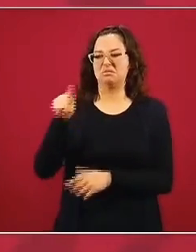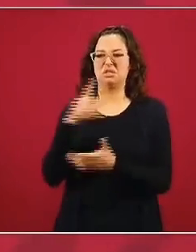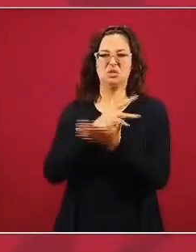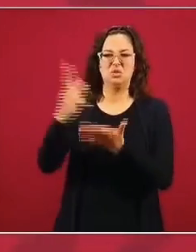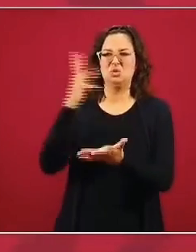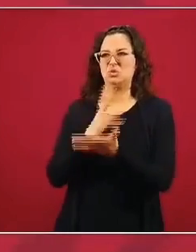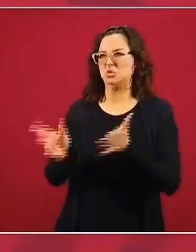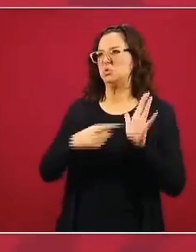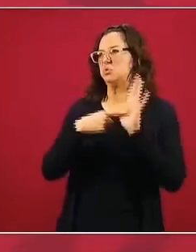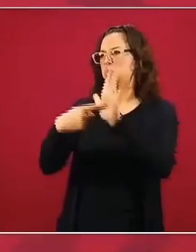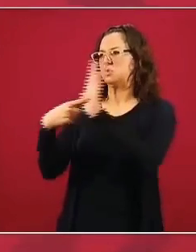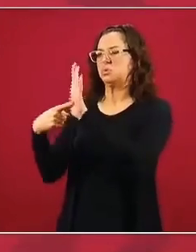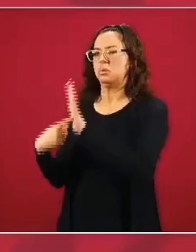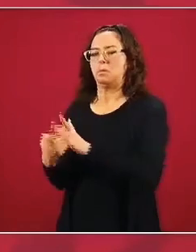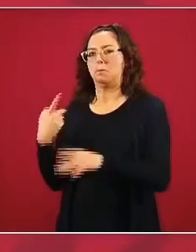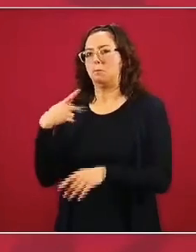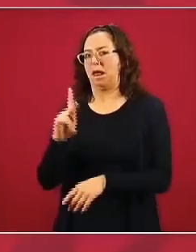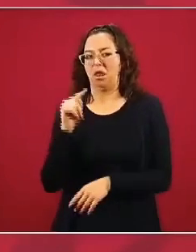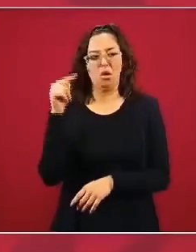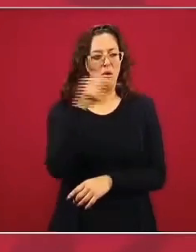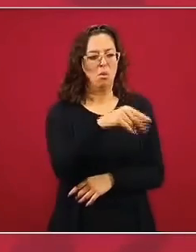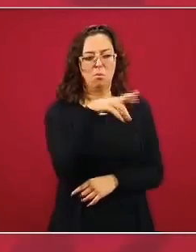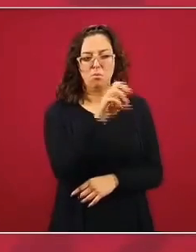se veía eso.